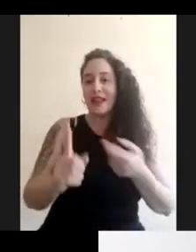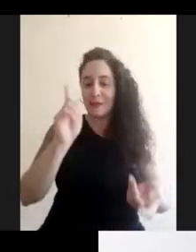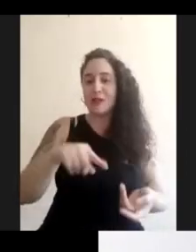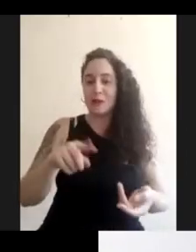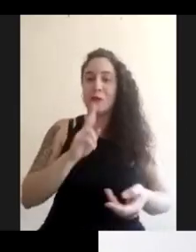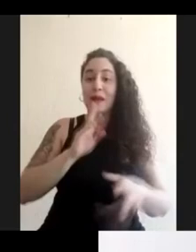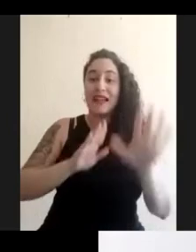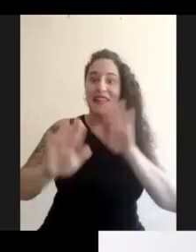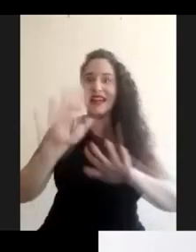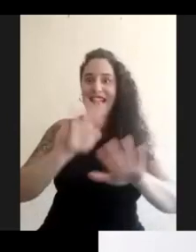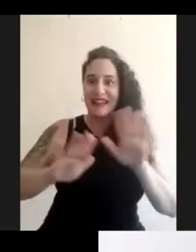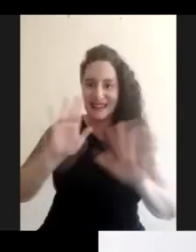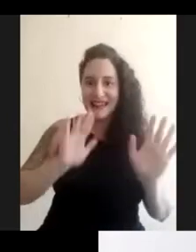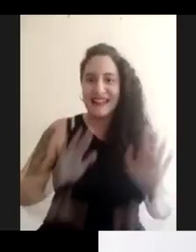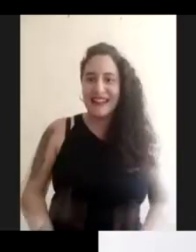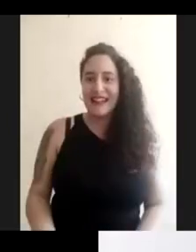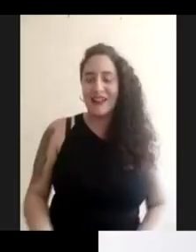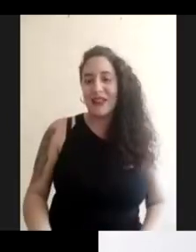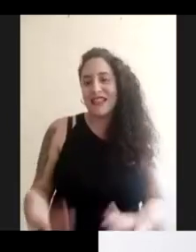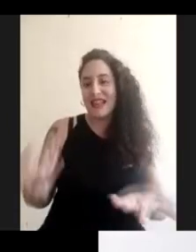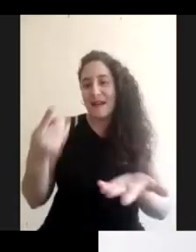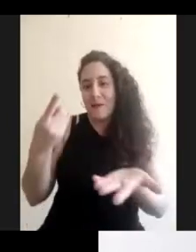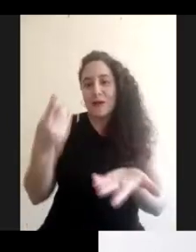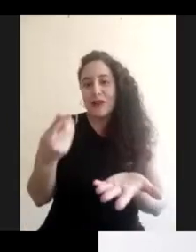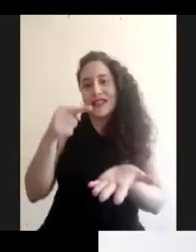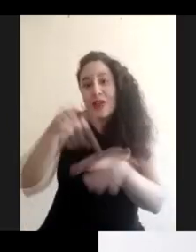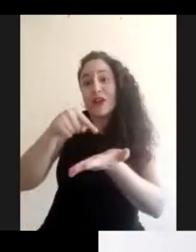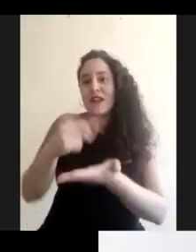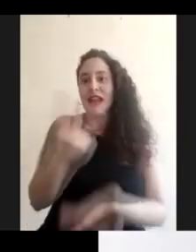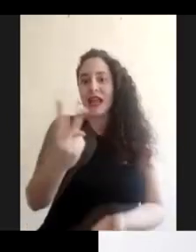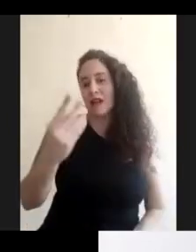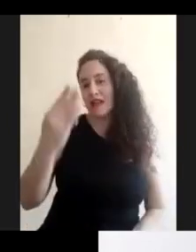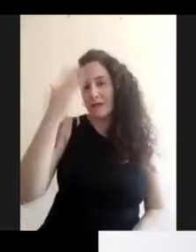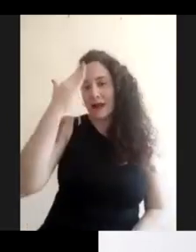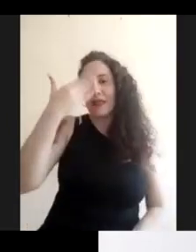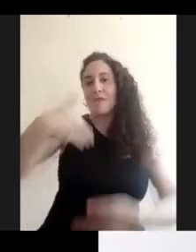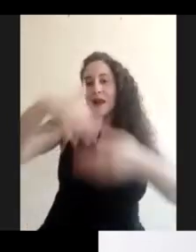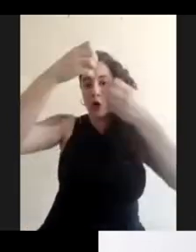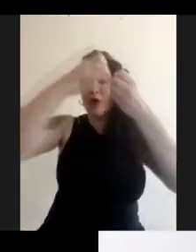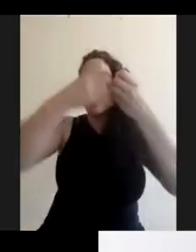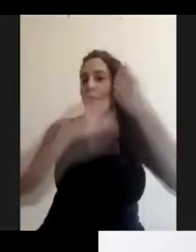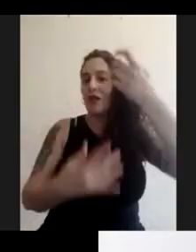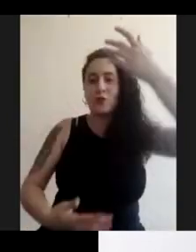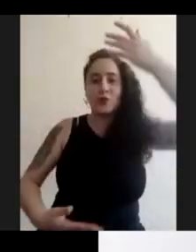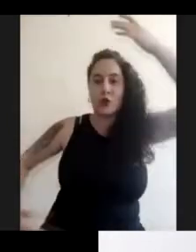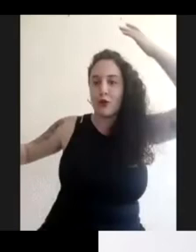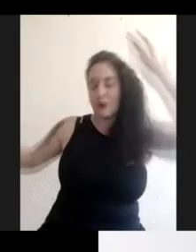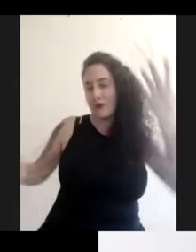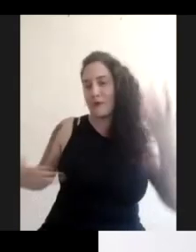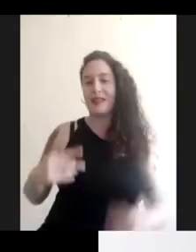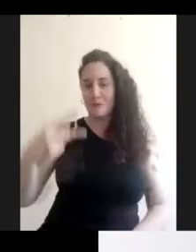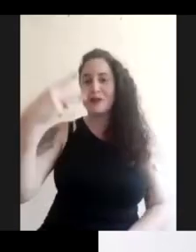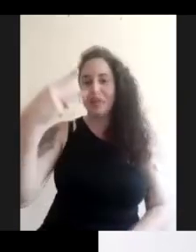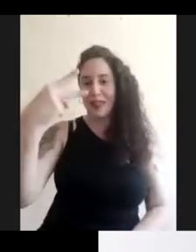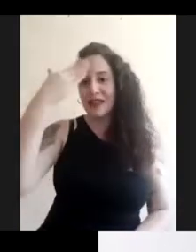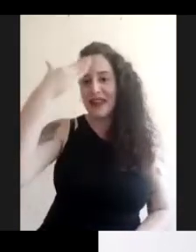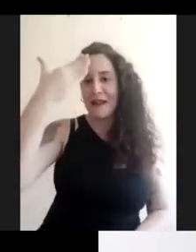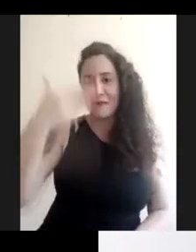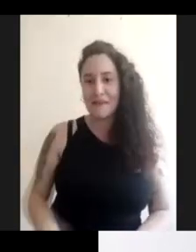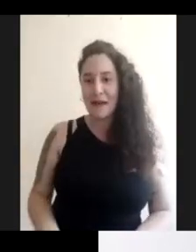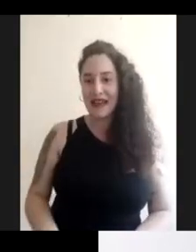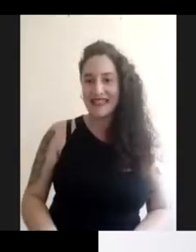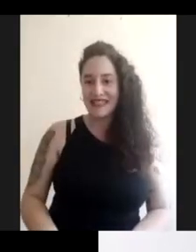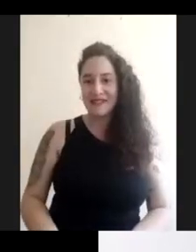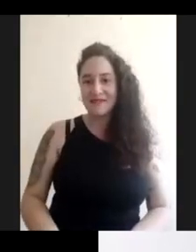previsiones también son bastante negras. Entonces sería pues esas dos reivindicaciones de manera principal. Luego podríamos hacer un chorro, pero en principio esas dos serían